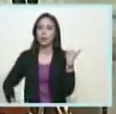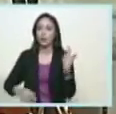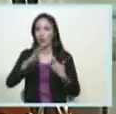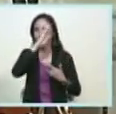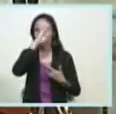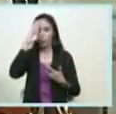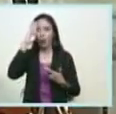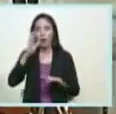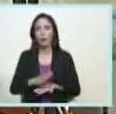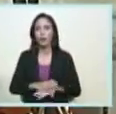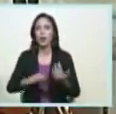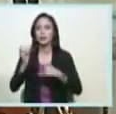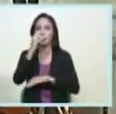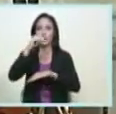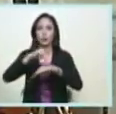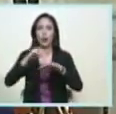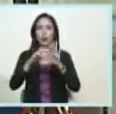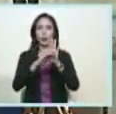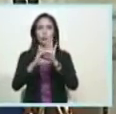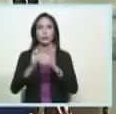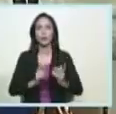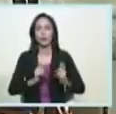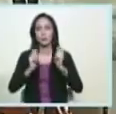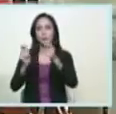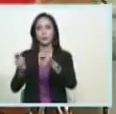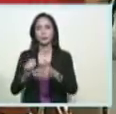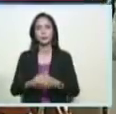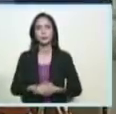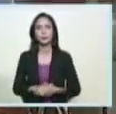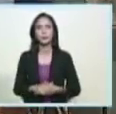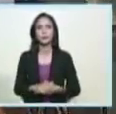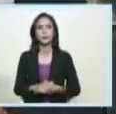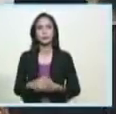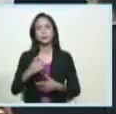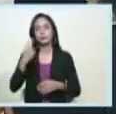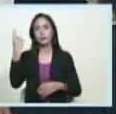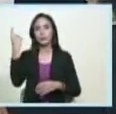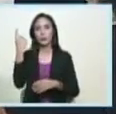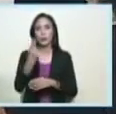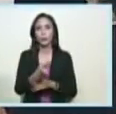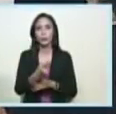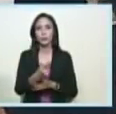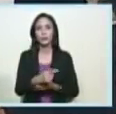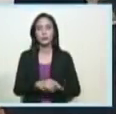constituyente compañero diosdado cabello rondón complace